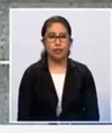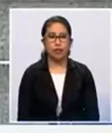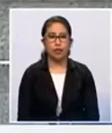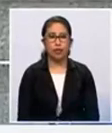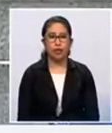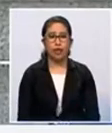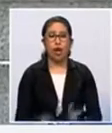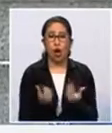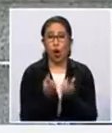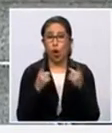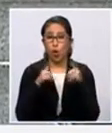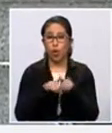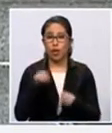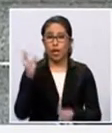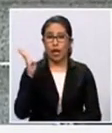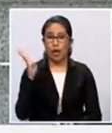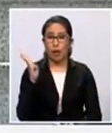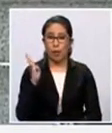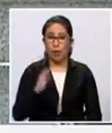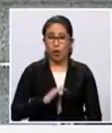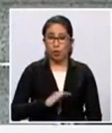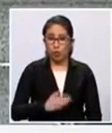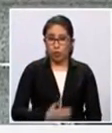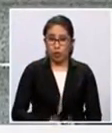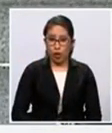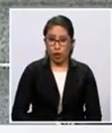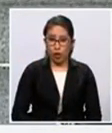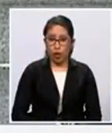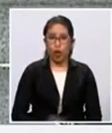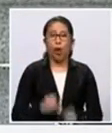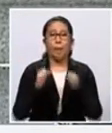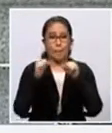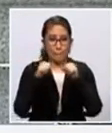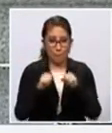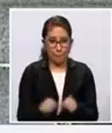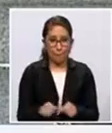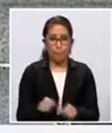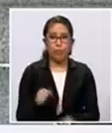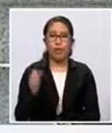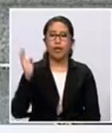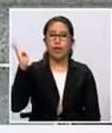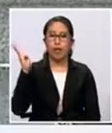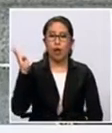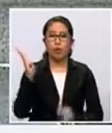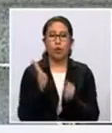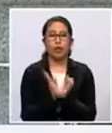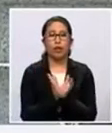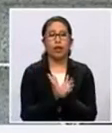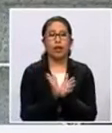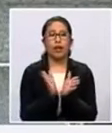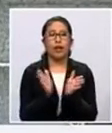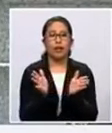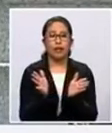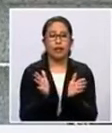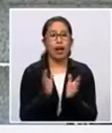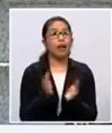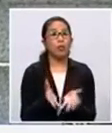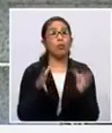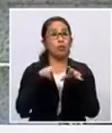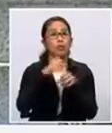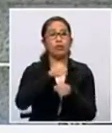Juana Azurduy, automáticamente la habilita para también cobrar lo que es la canasta